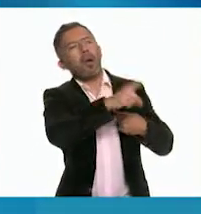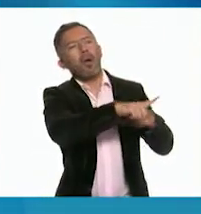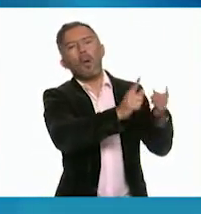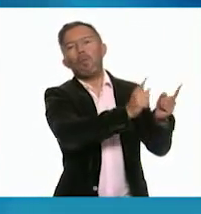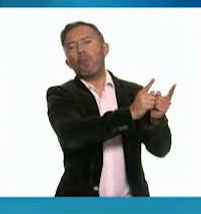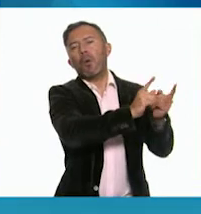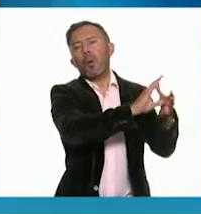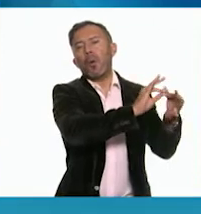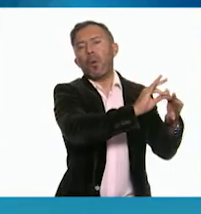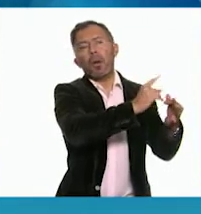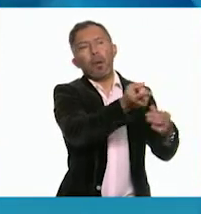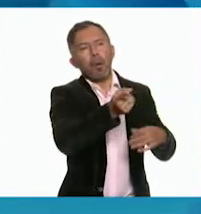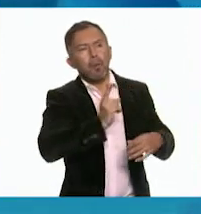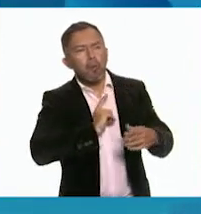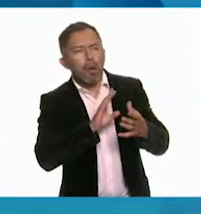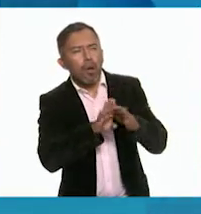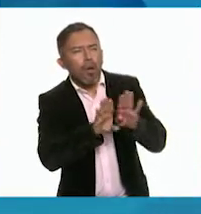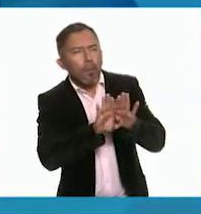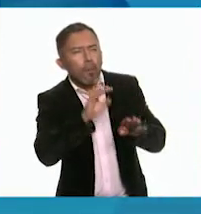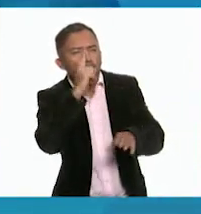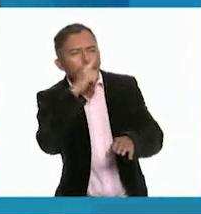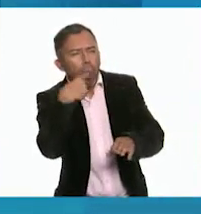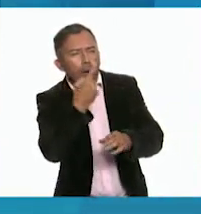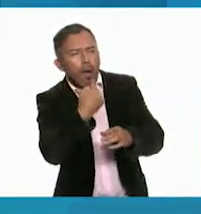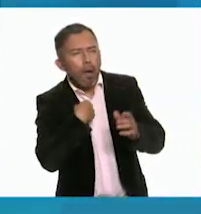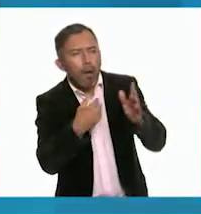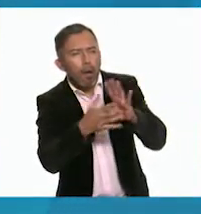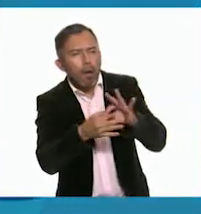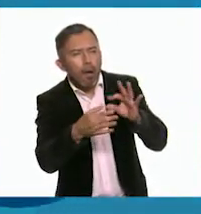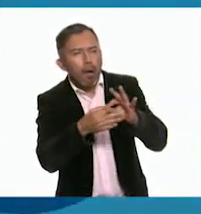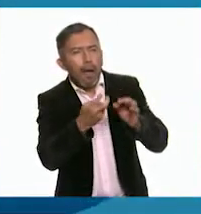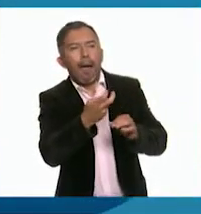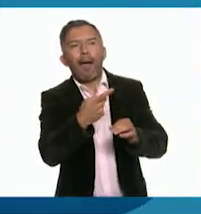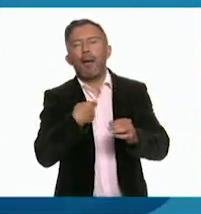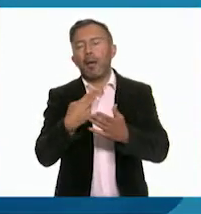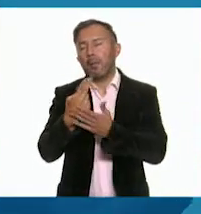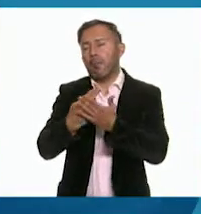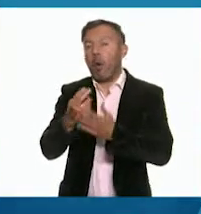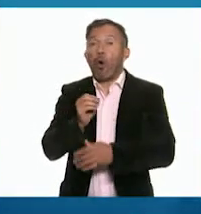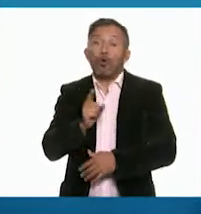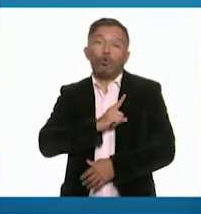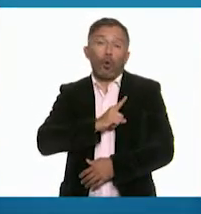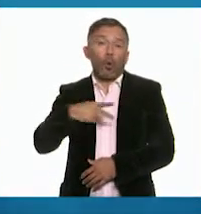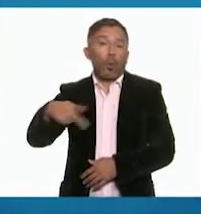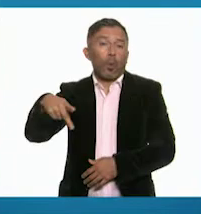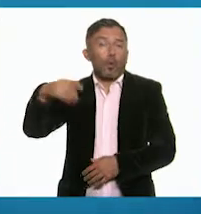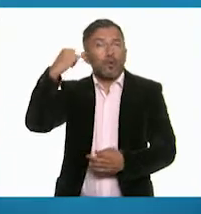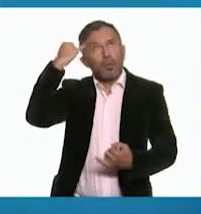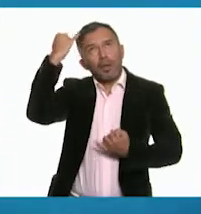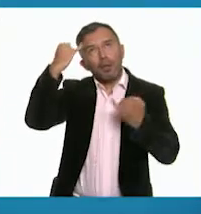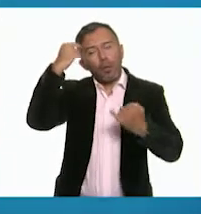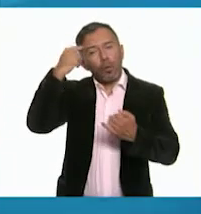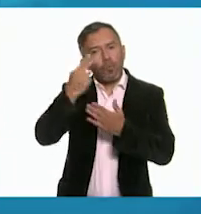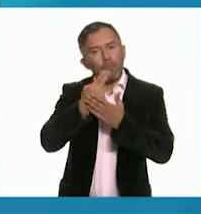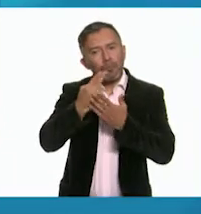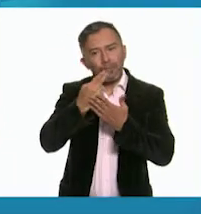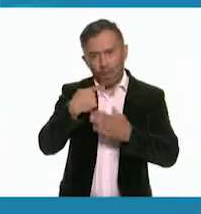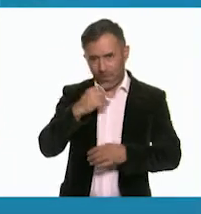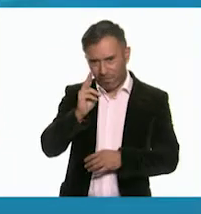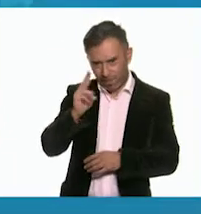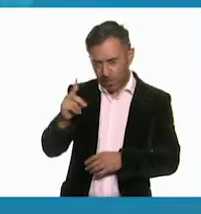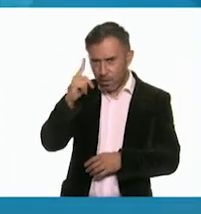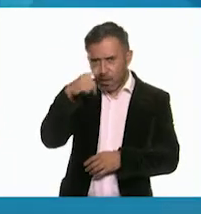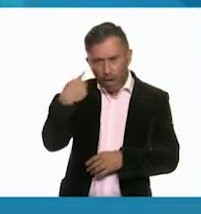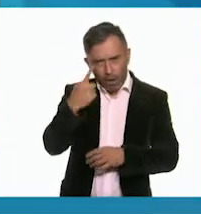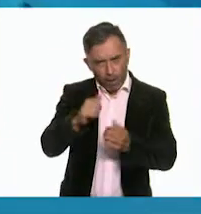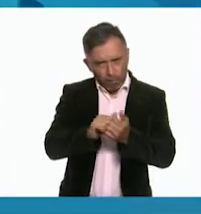se lo imaginaron. Uy, ¿ya vieron que cada vez lo pintaban más viejito? Oye,